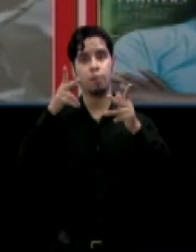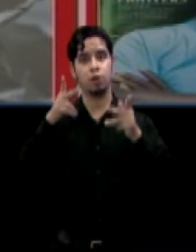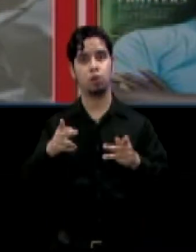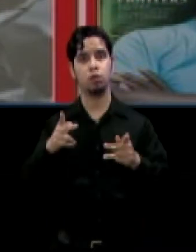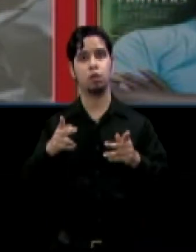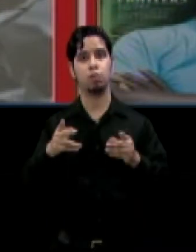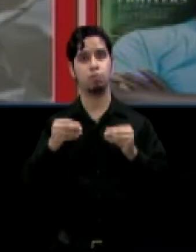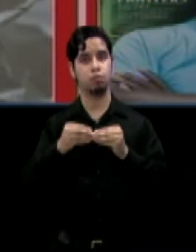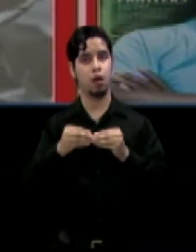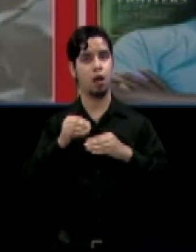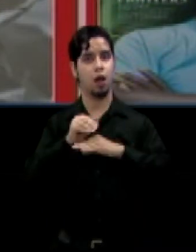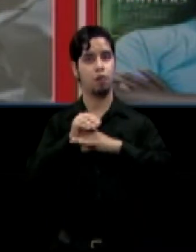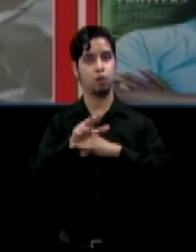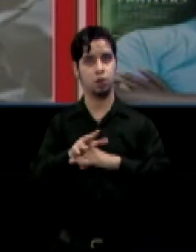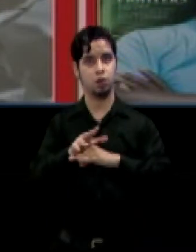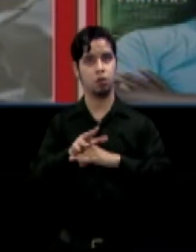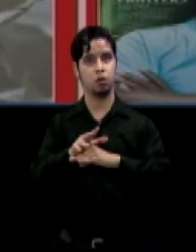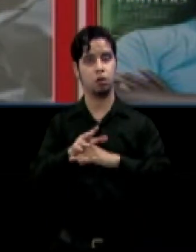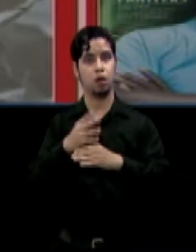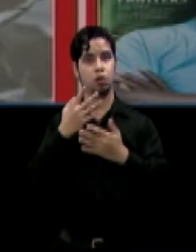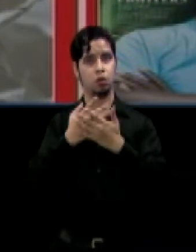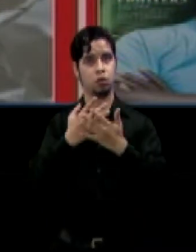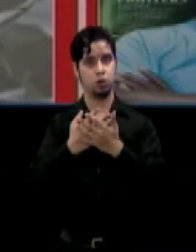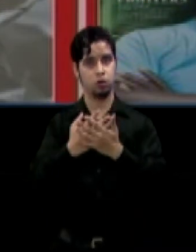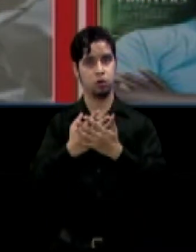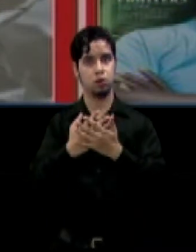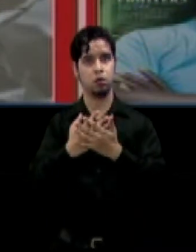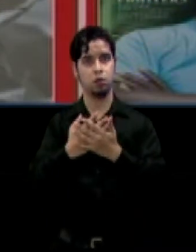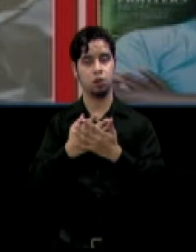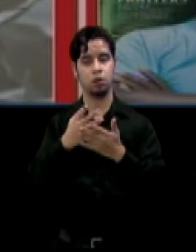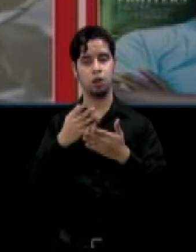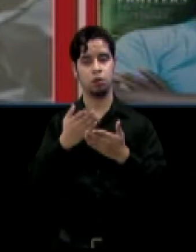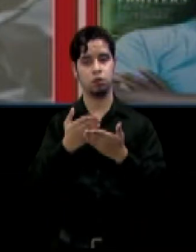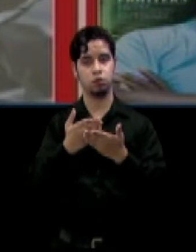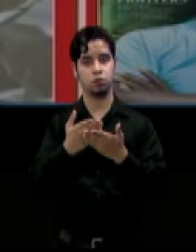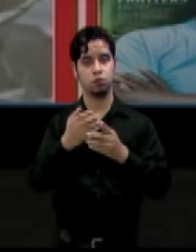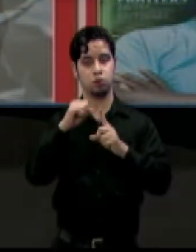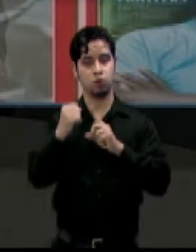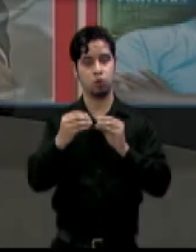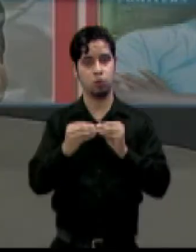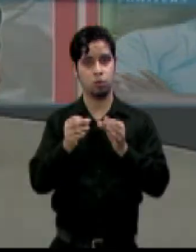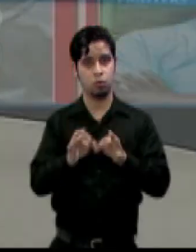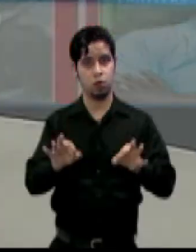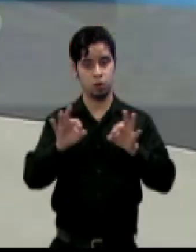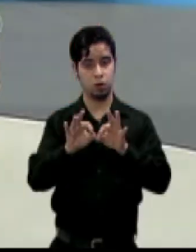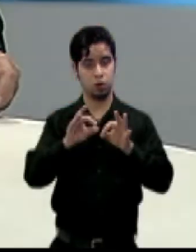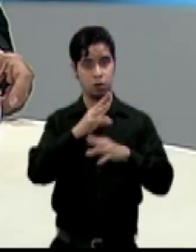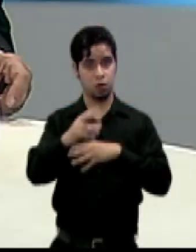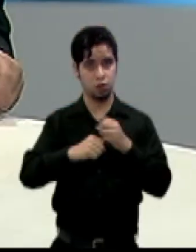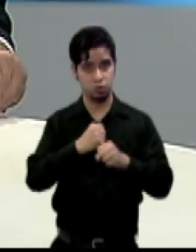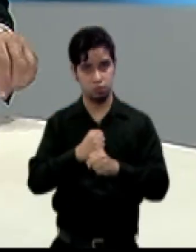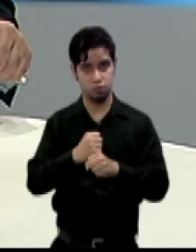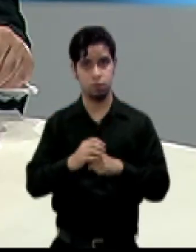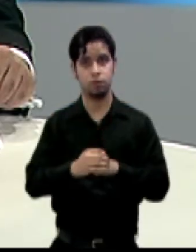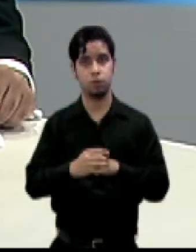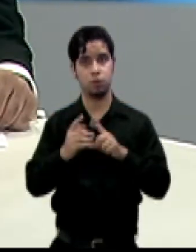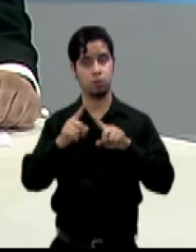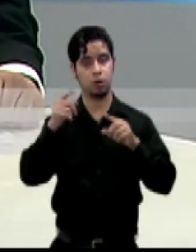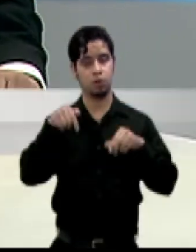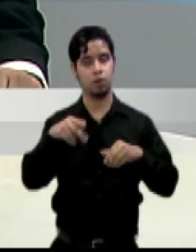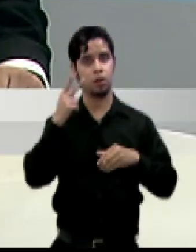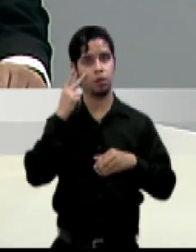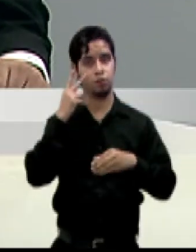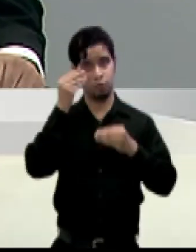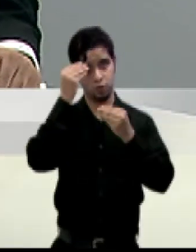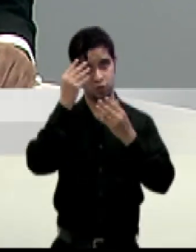personas que más han afectado las noticias y encarna los hechos más importantes del año. Y para ver estas y otras